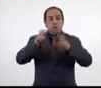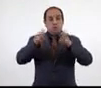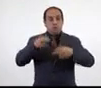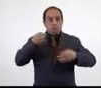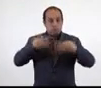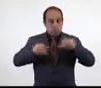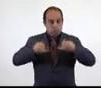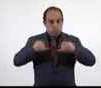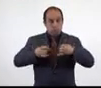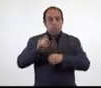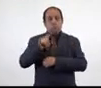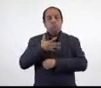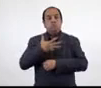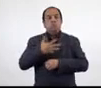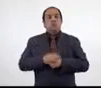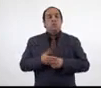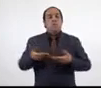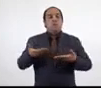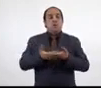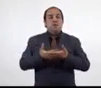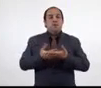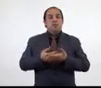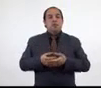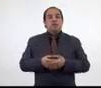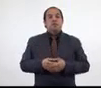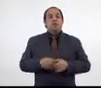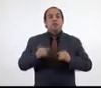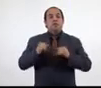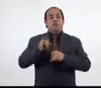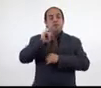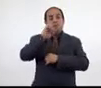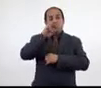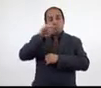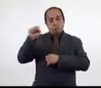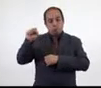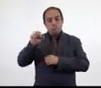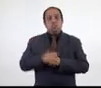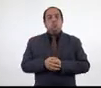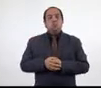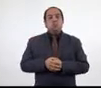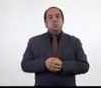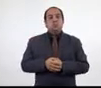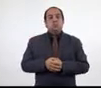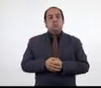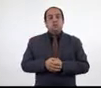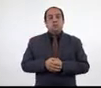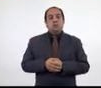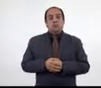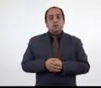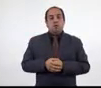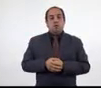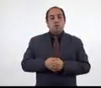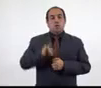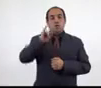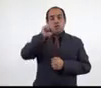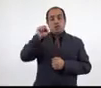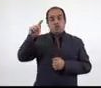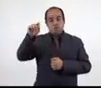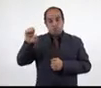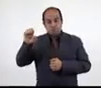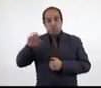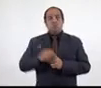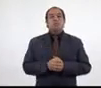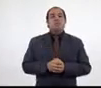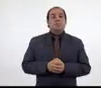también están presentes el Instituto Mexicano del Seguro Social, el Instituto de Seguridad Social para los Trabajadores del Estado,